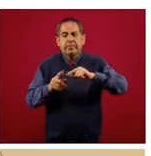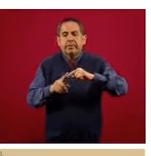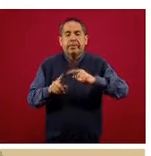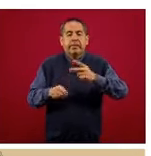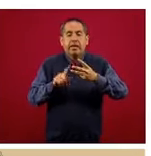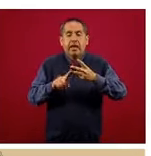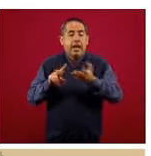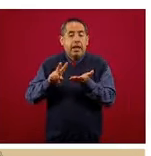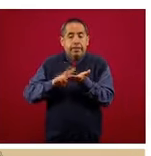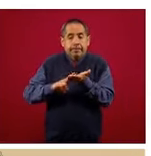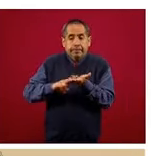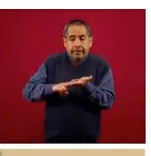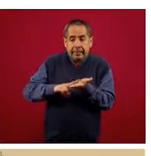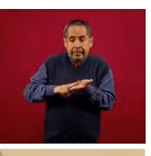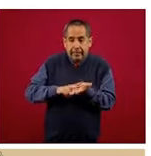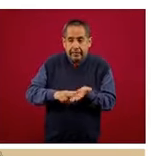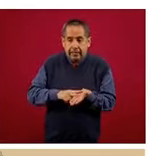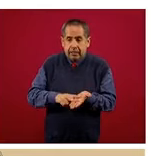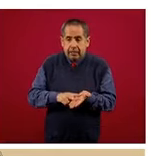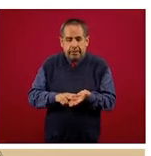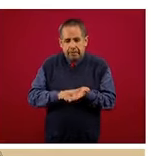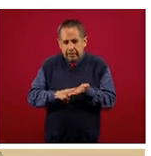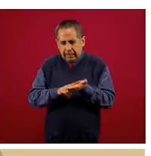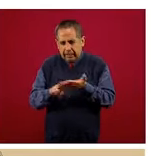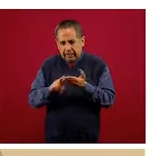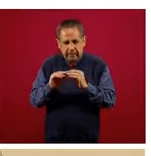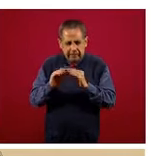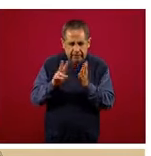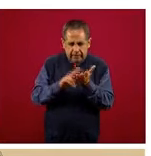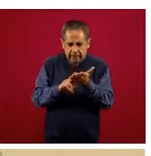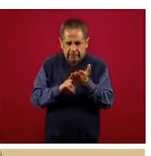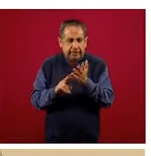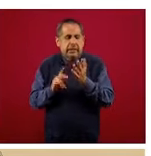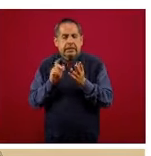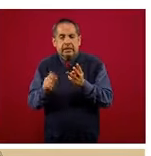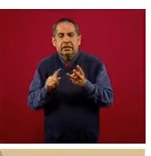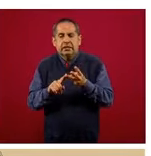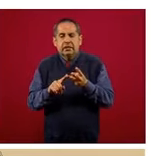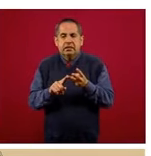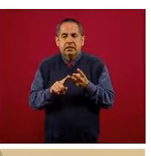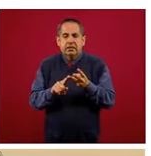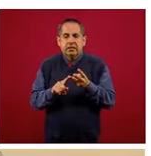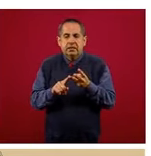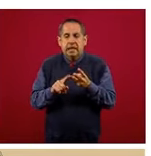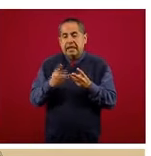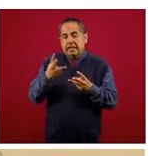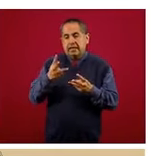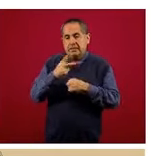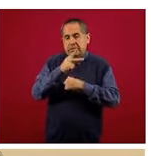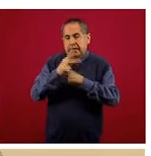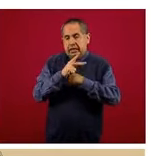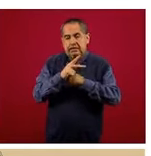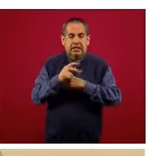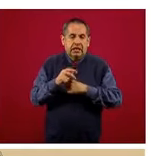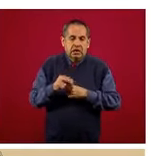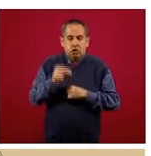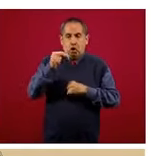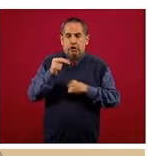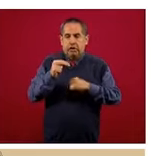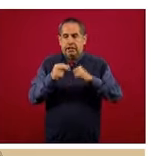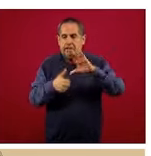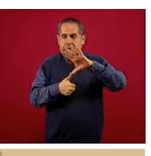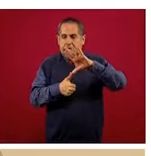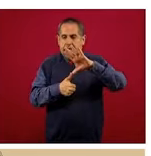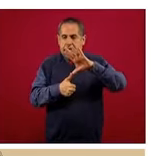color verde, un verde turquesa más o menos, están los 3 países que conformamos América